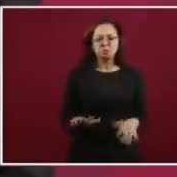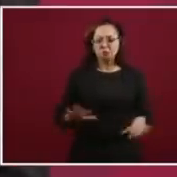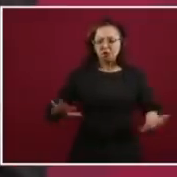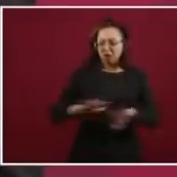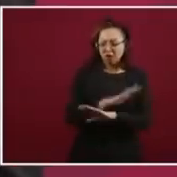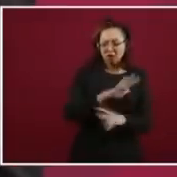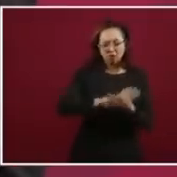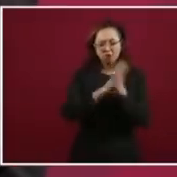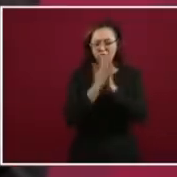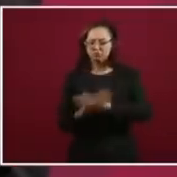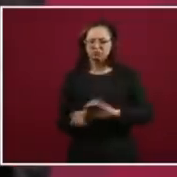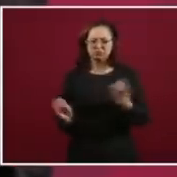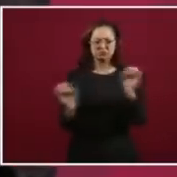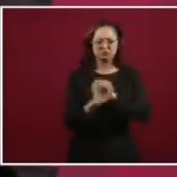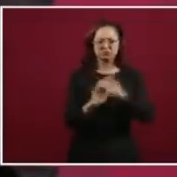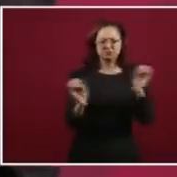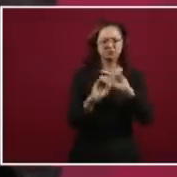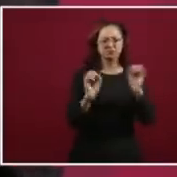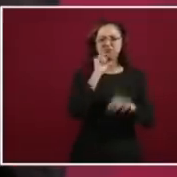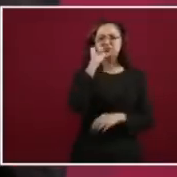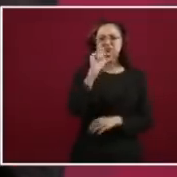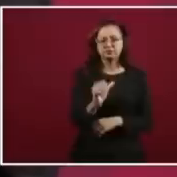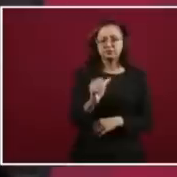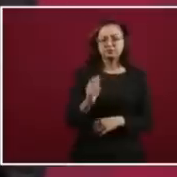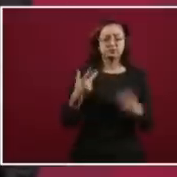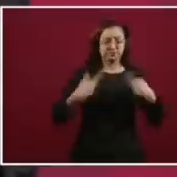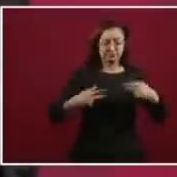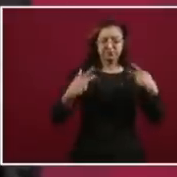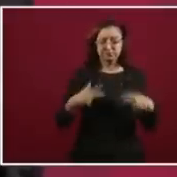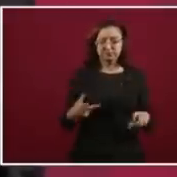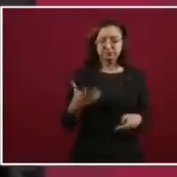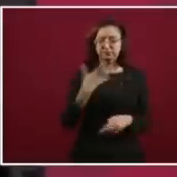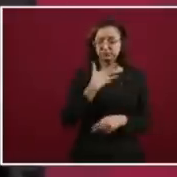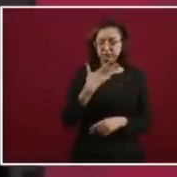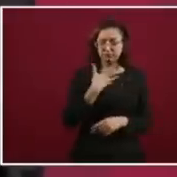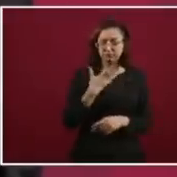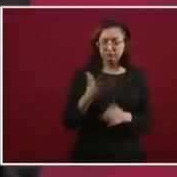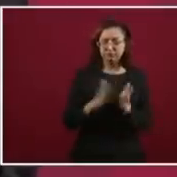de el llamado seguro popular